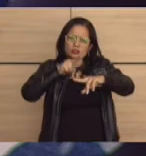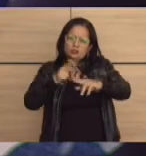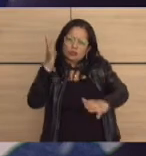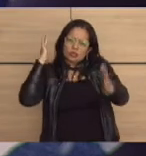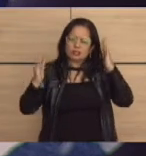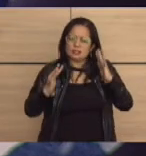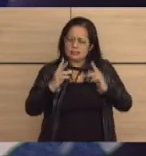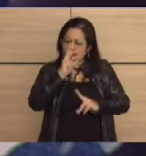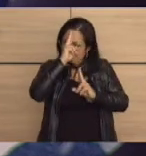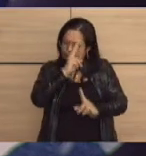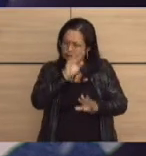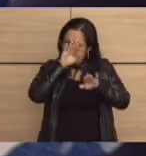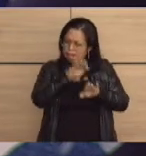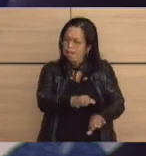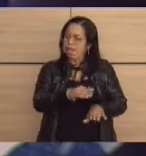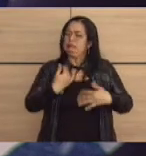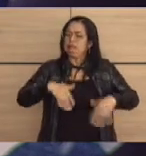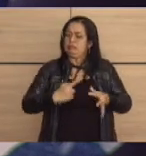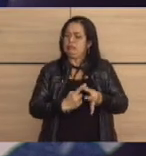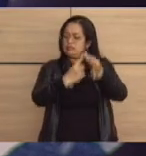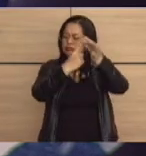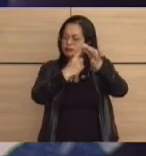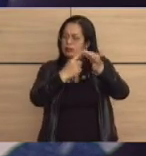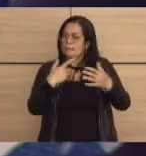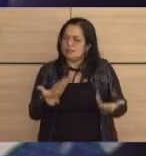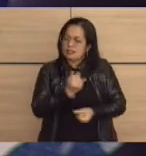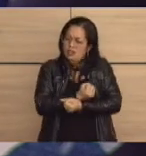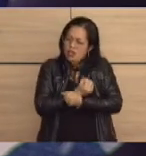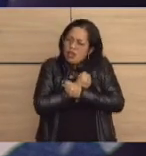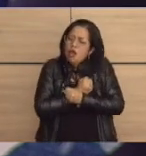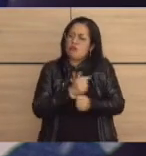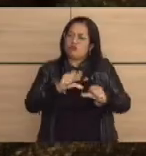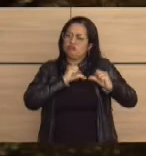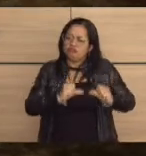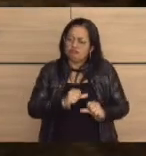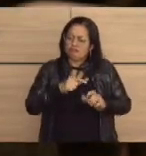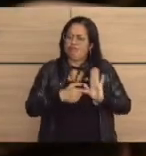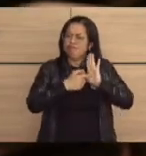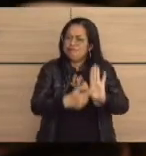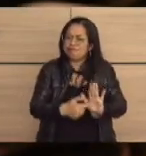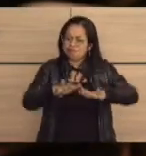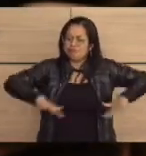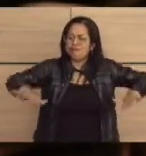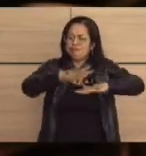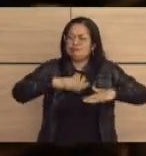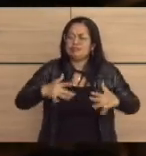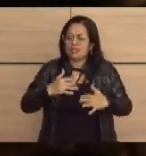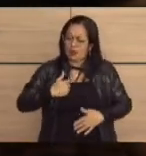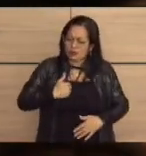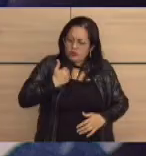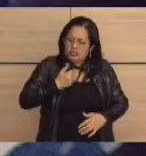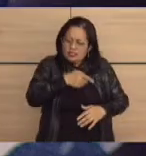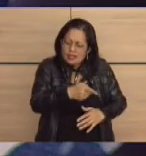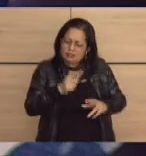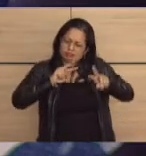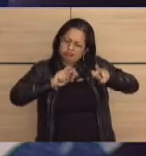algo sagrado, ¿no?, que hay que reverenciar y que hay que amar, y no solamente que hay que saquear y que hay que aprovechar y que hay que